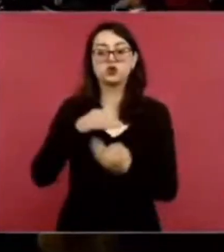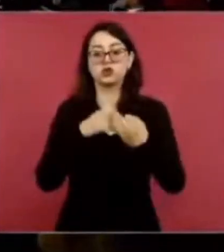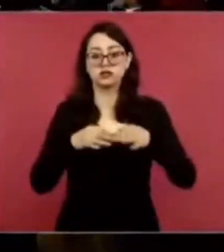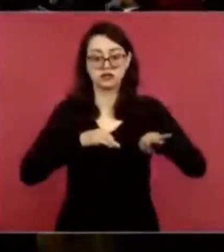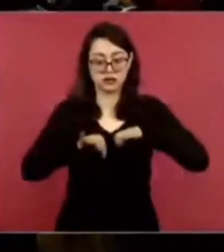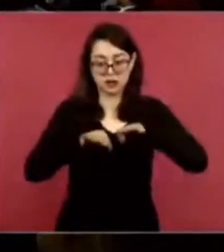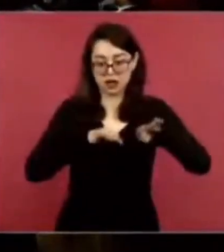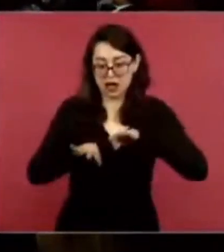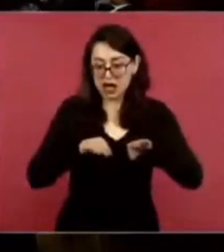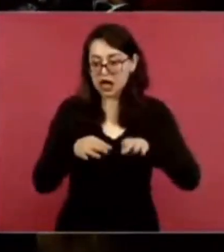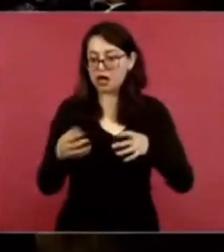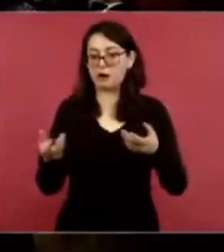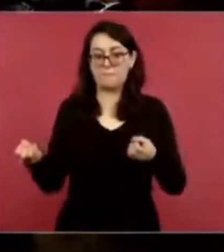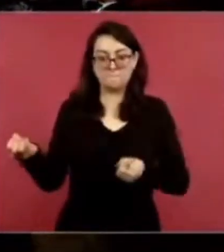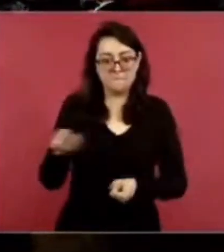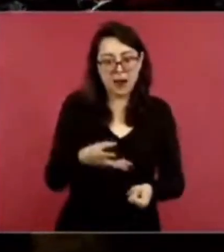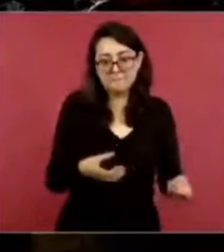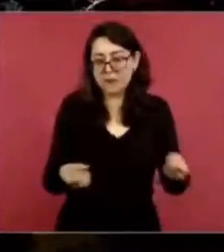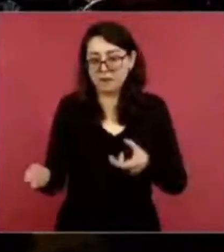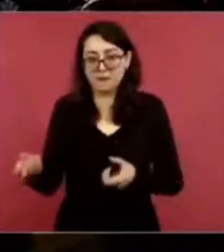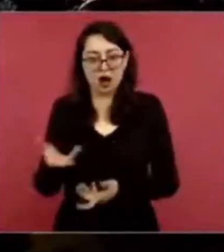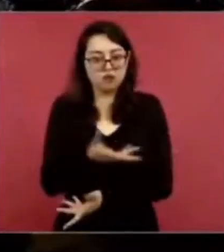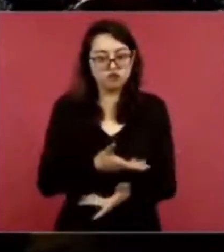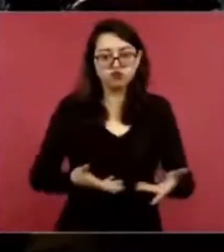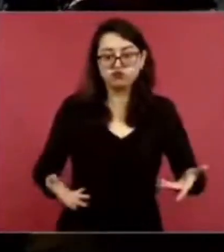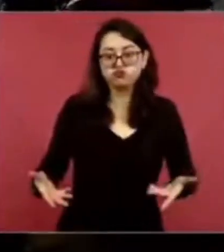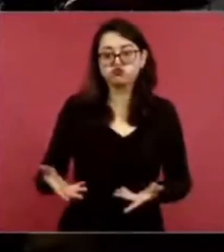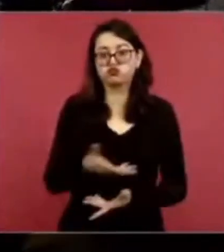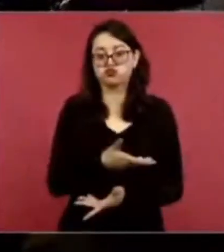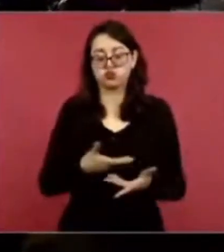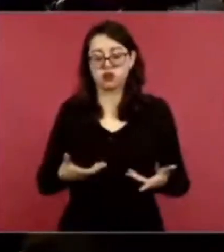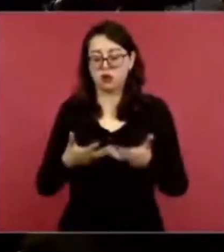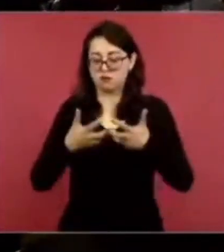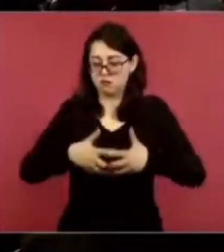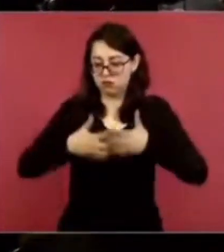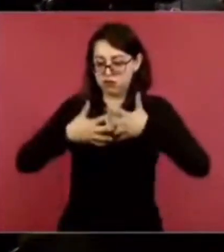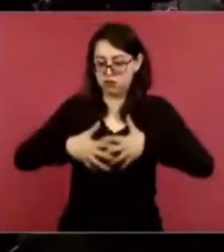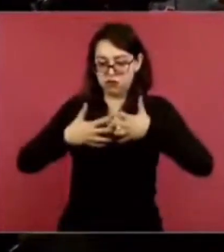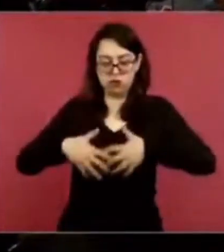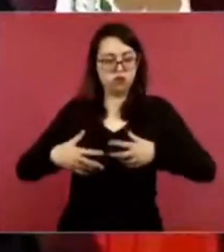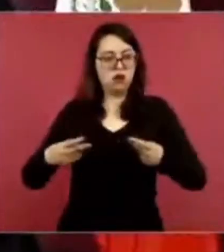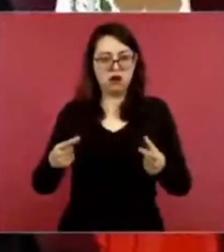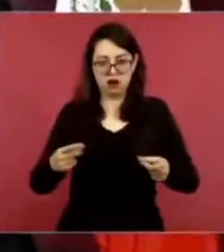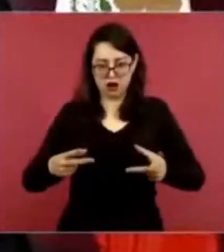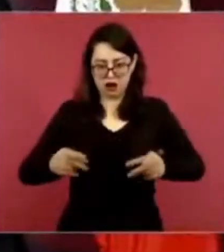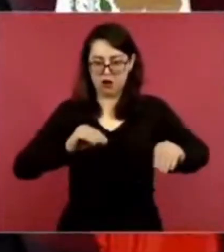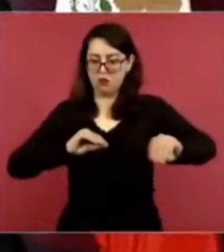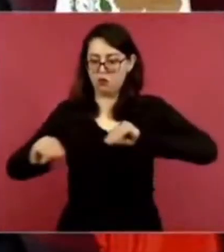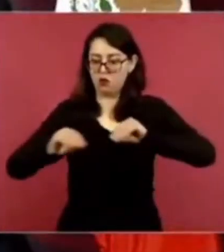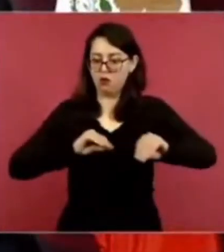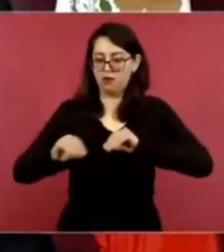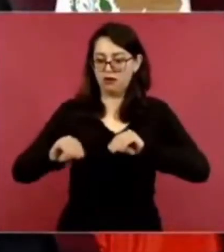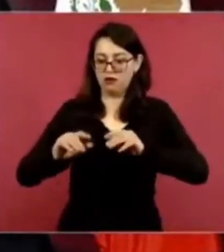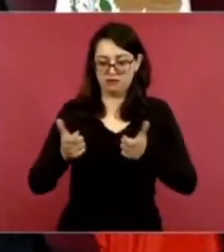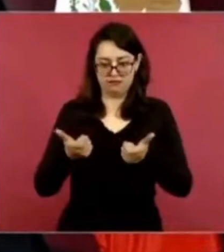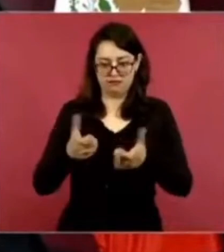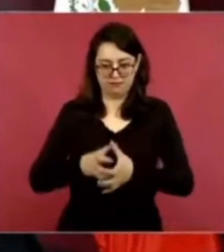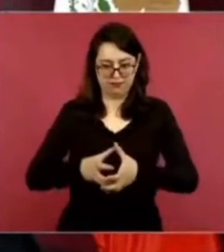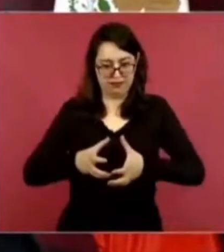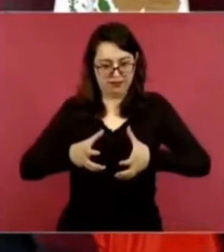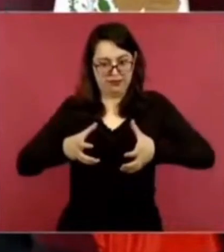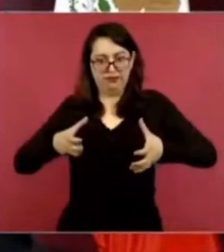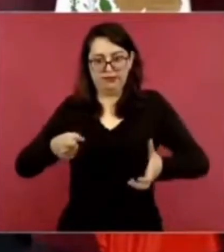apostar a que haya producción. Las naciones avanzan